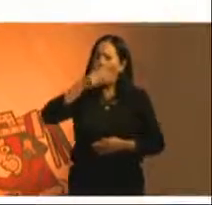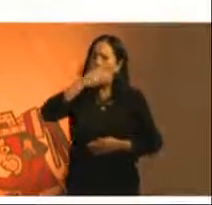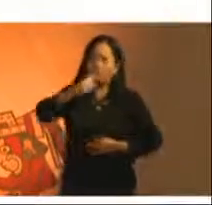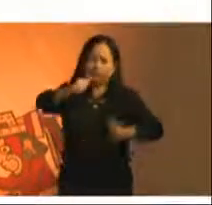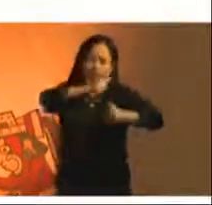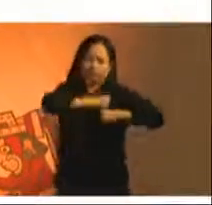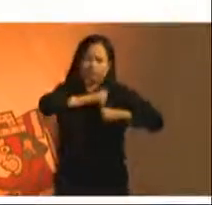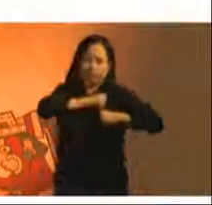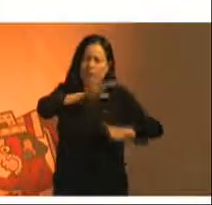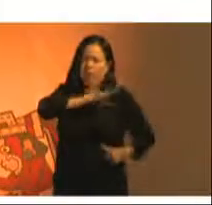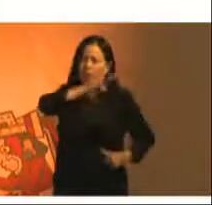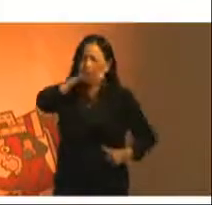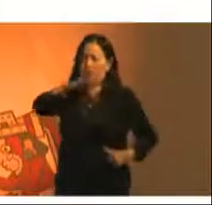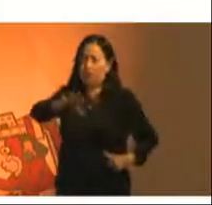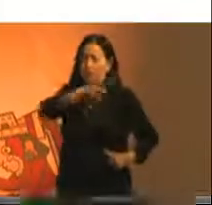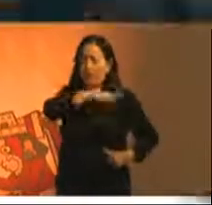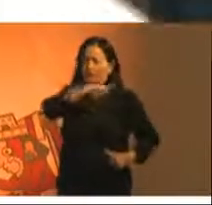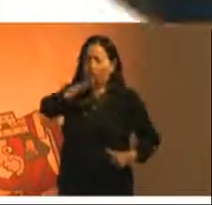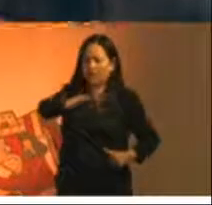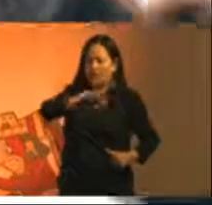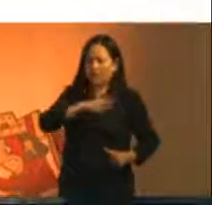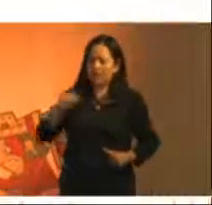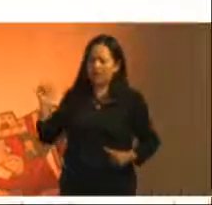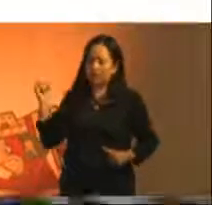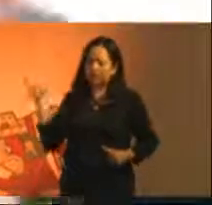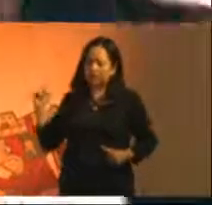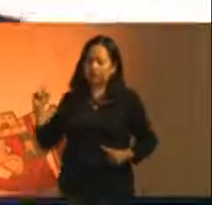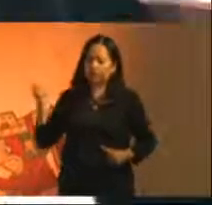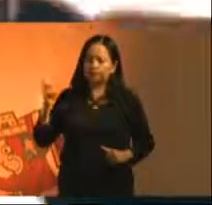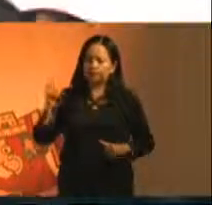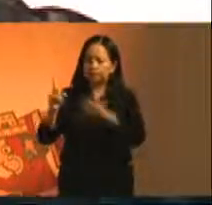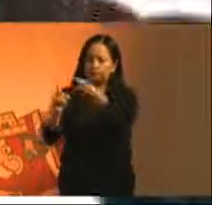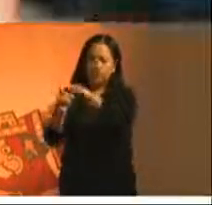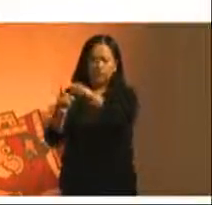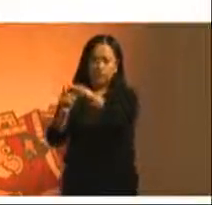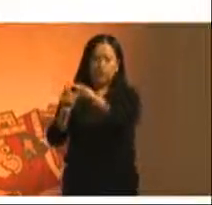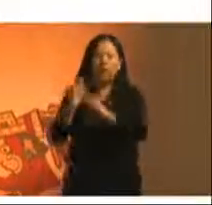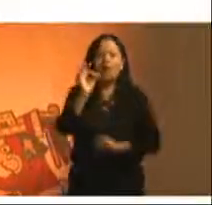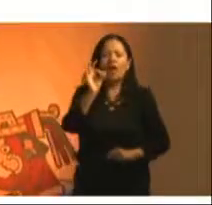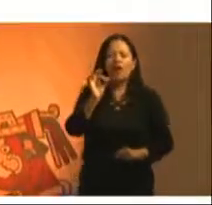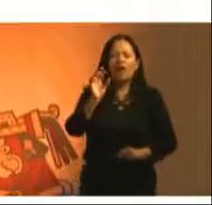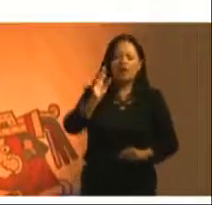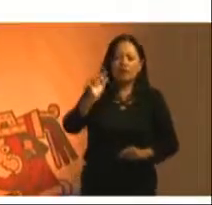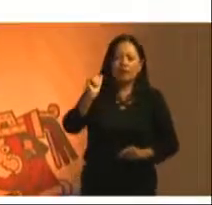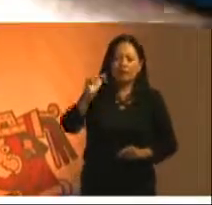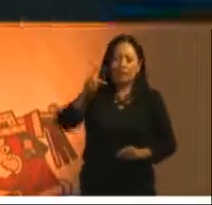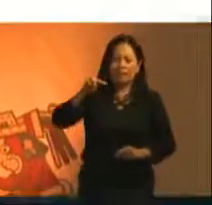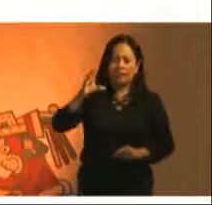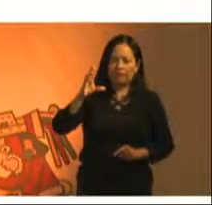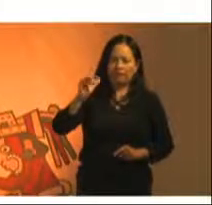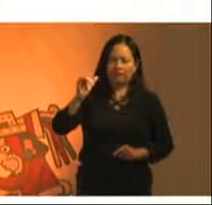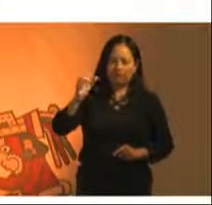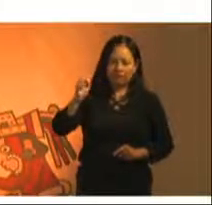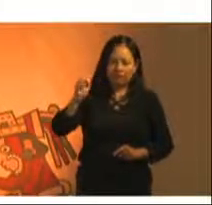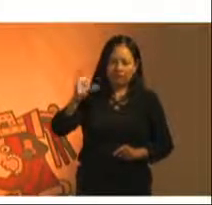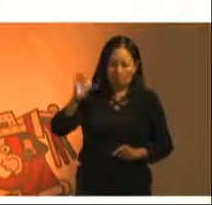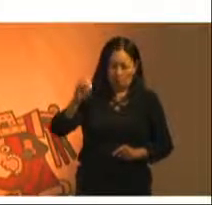progresista que había sido constituyente de la constitución llamado francisco j música